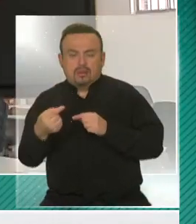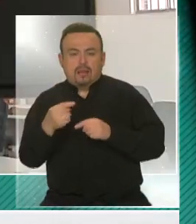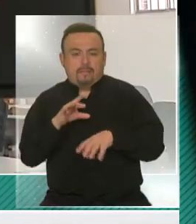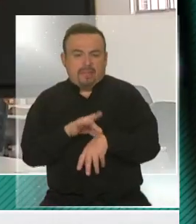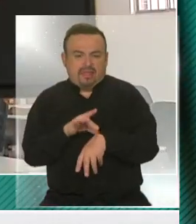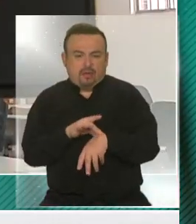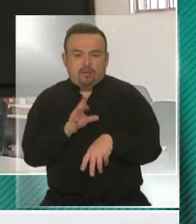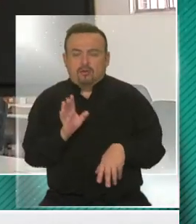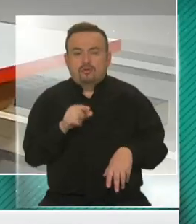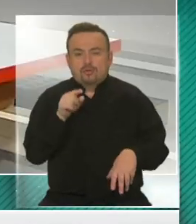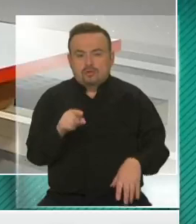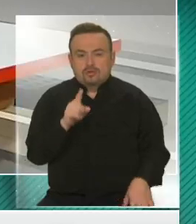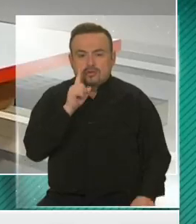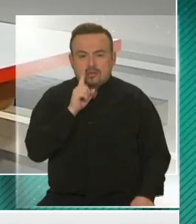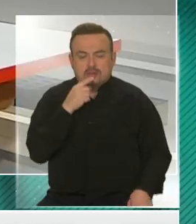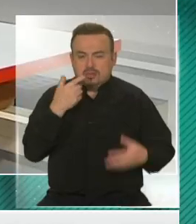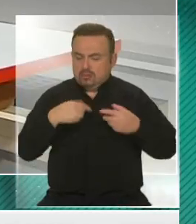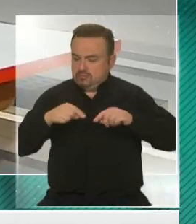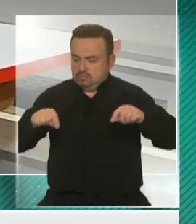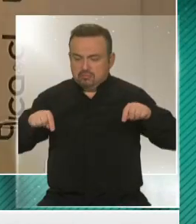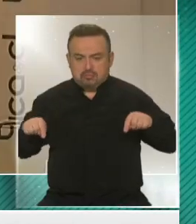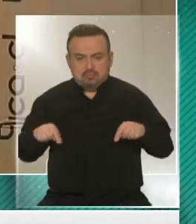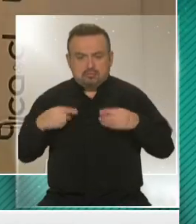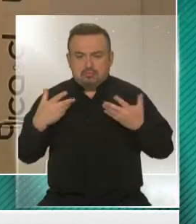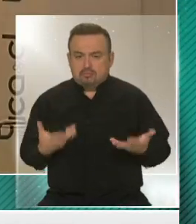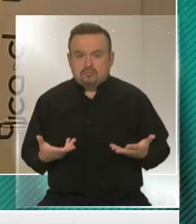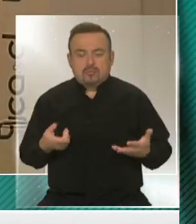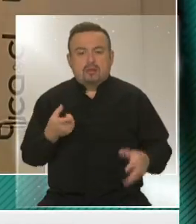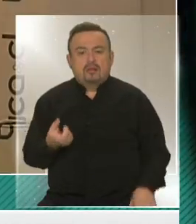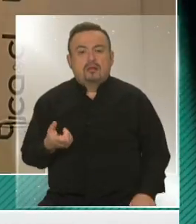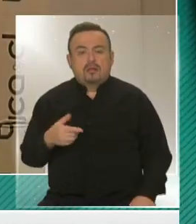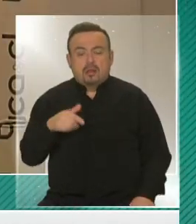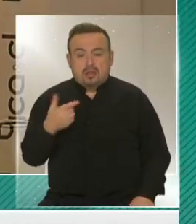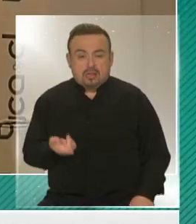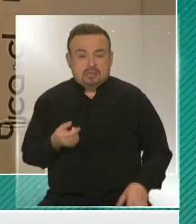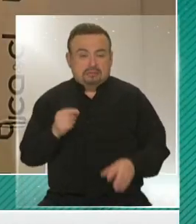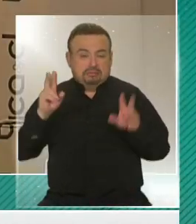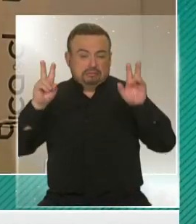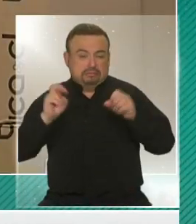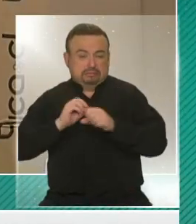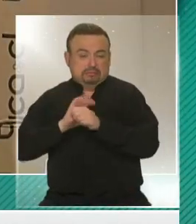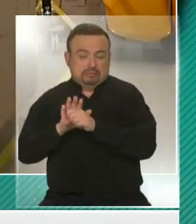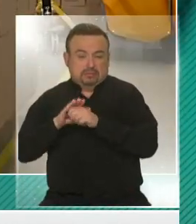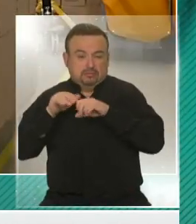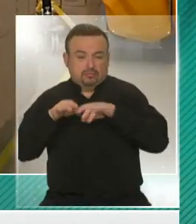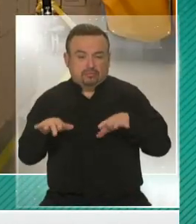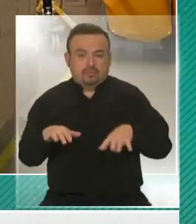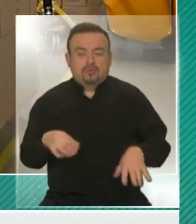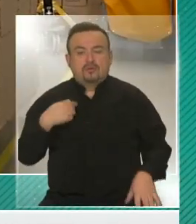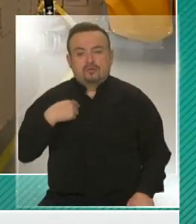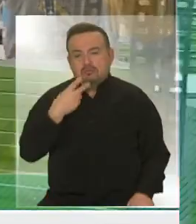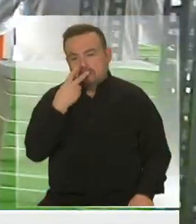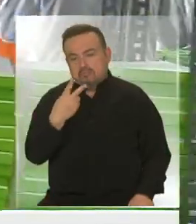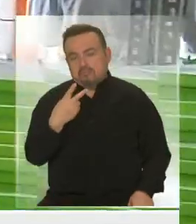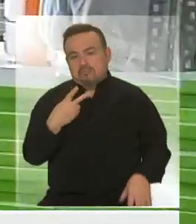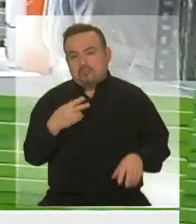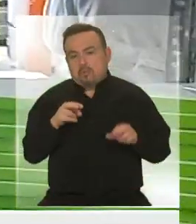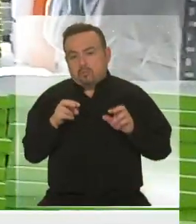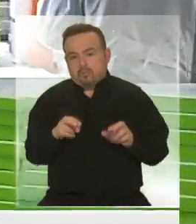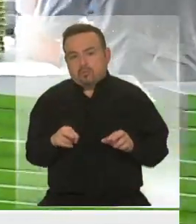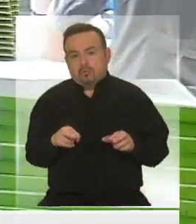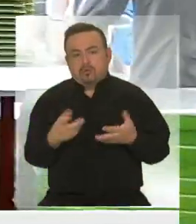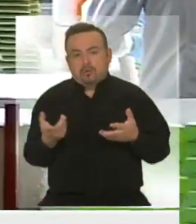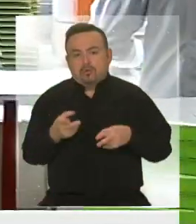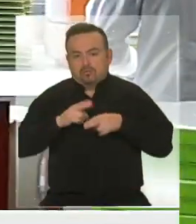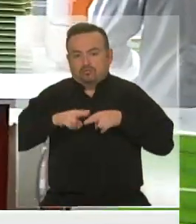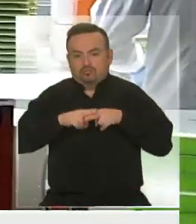cuando, bueno, teníamos las instalaciones y aparece todo este tema de coronavirus y vemos una oportunidad